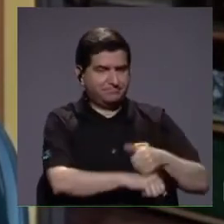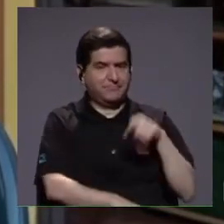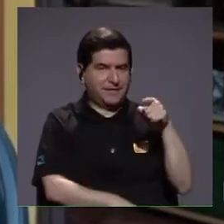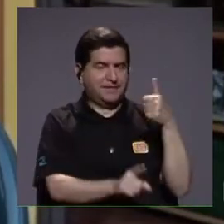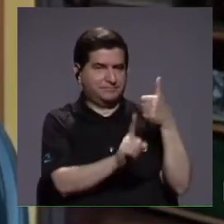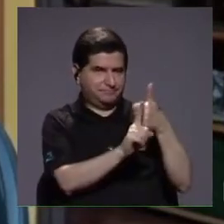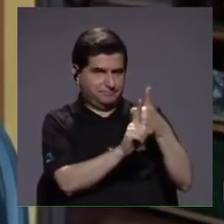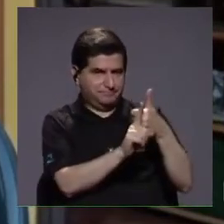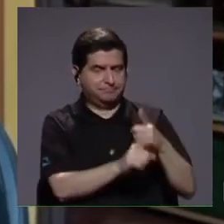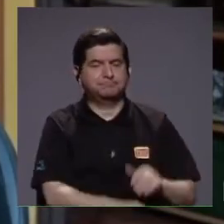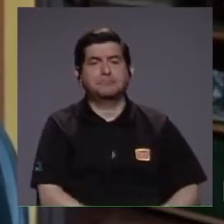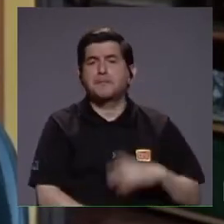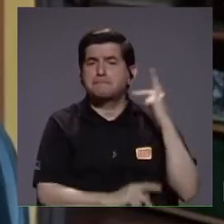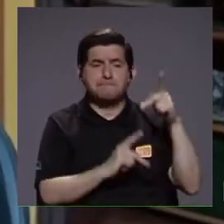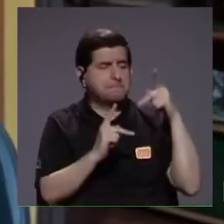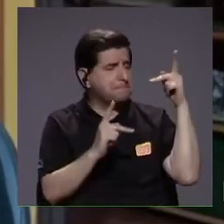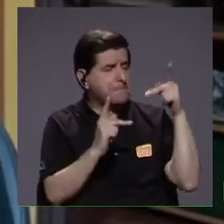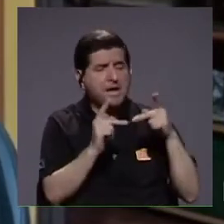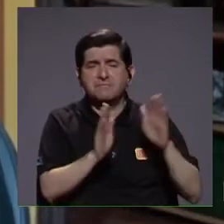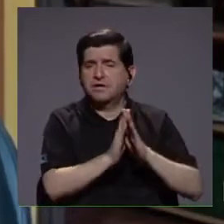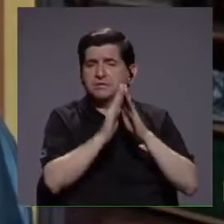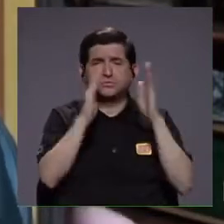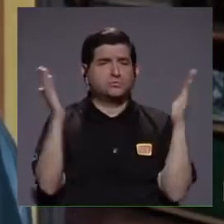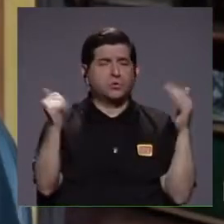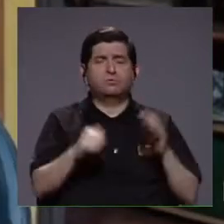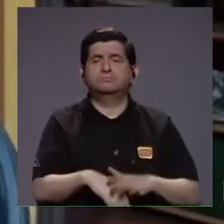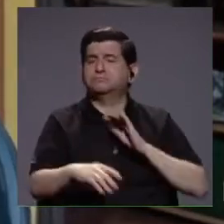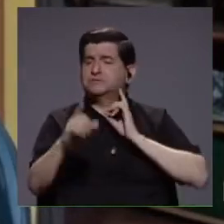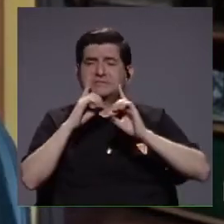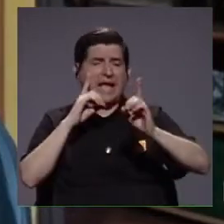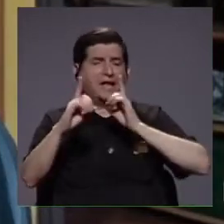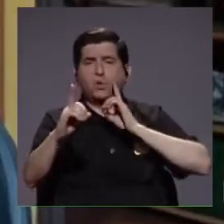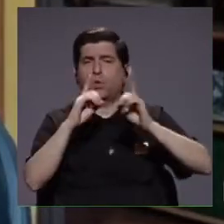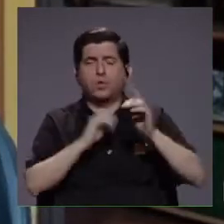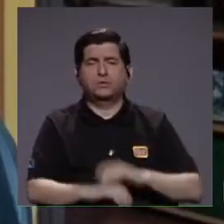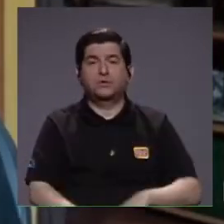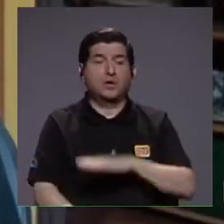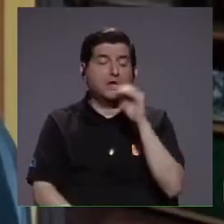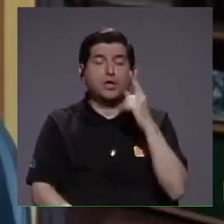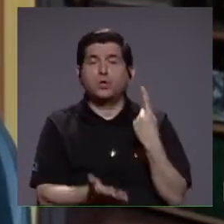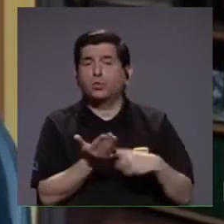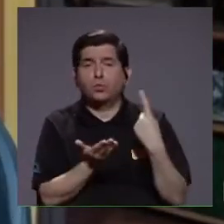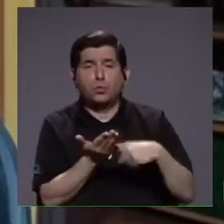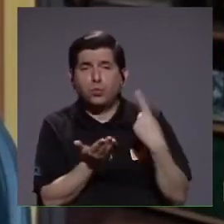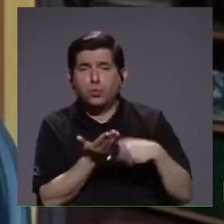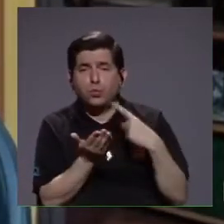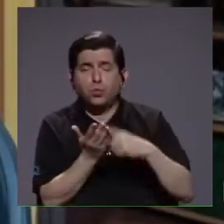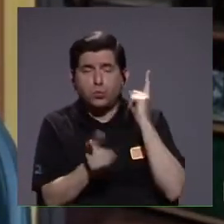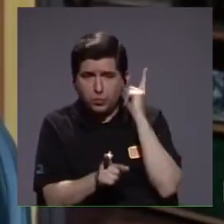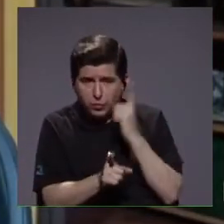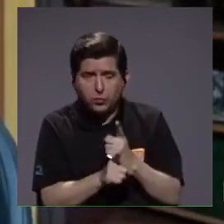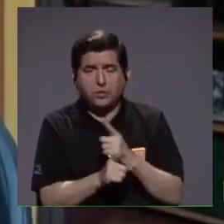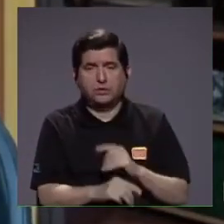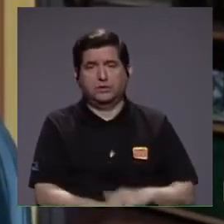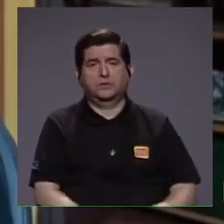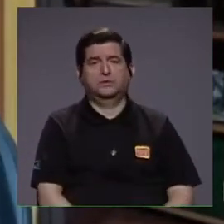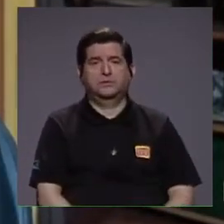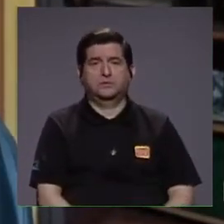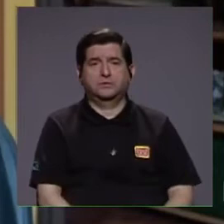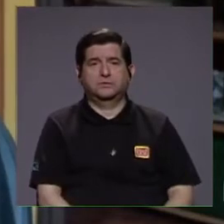establecido como tal. Perfectamente podemos abrir el diálogo y una discusión